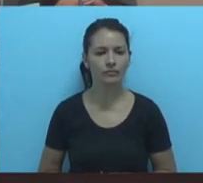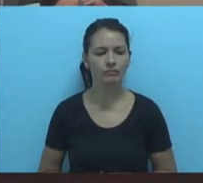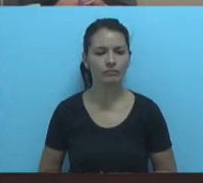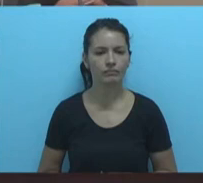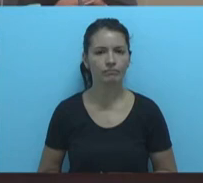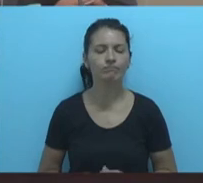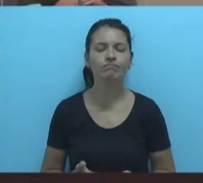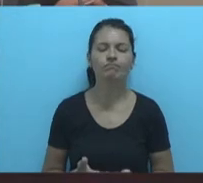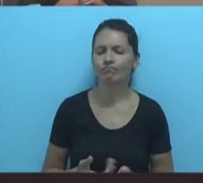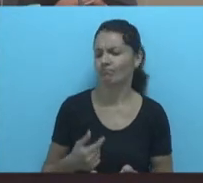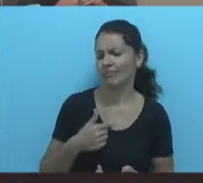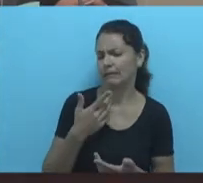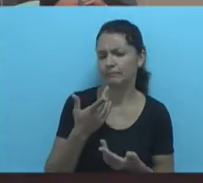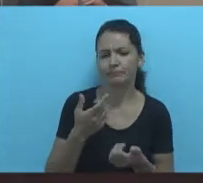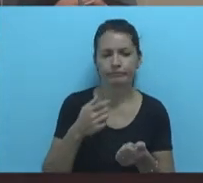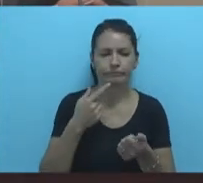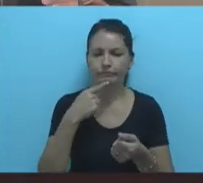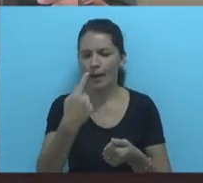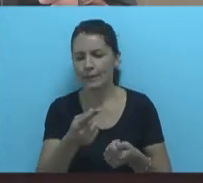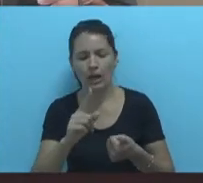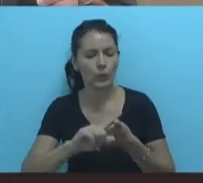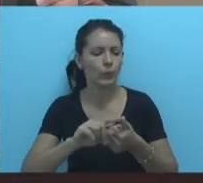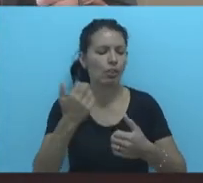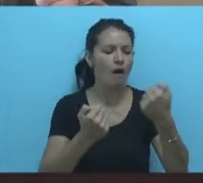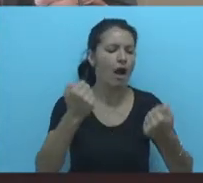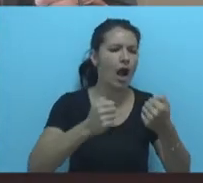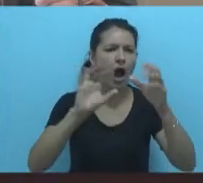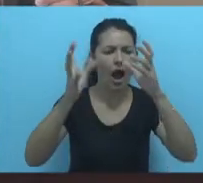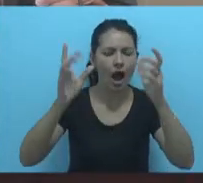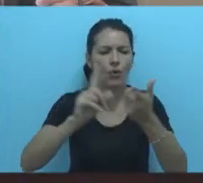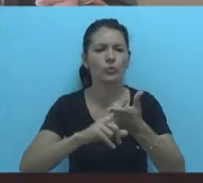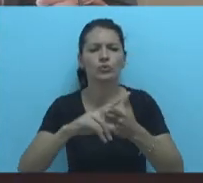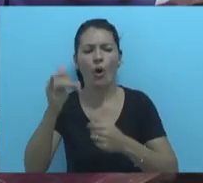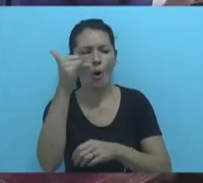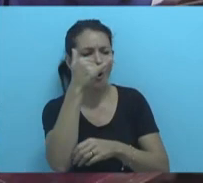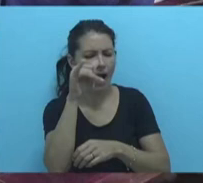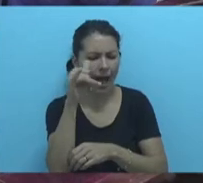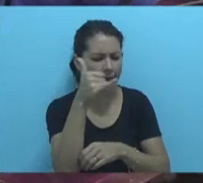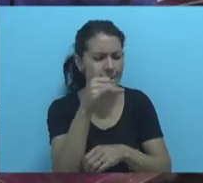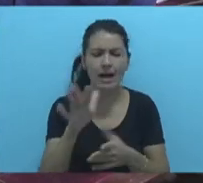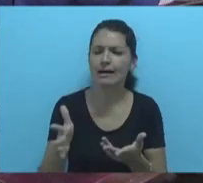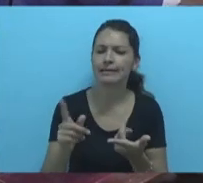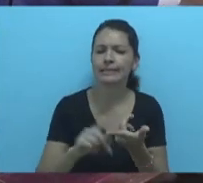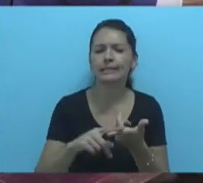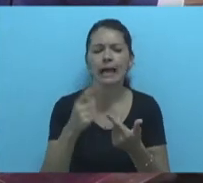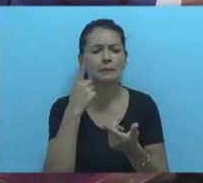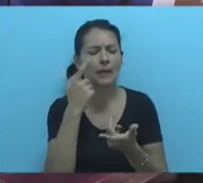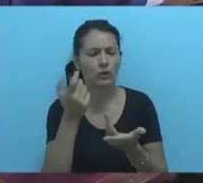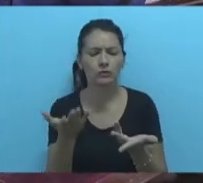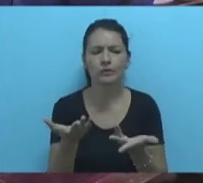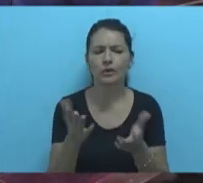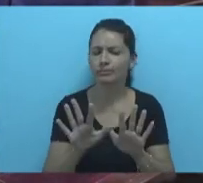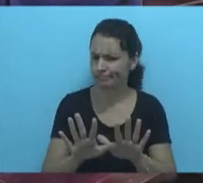cámaras funcionando, móviles disponibles, móviles en desuso y demás, lo de fondo